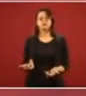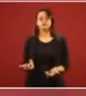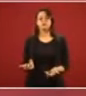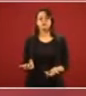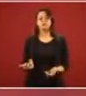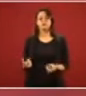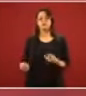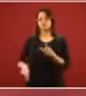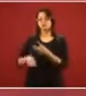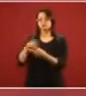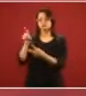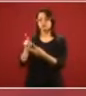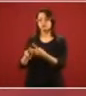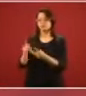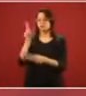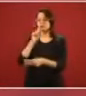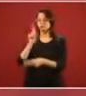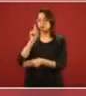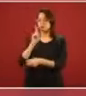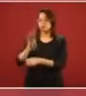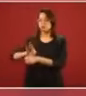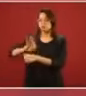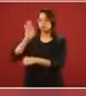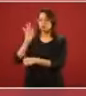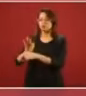por la defensa de las mujeres,